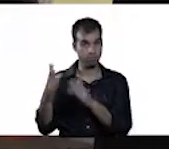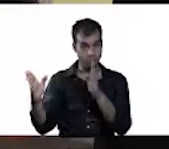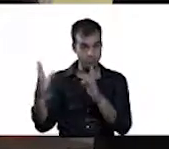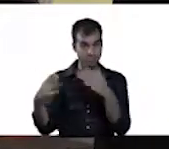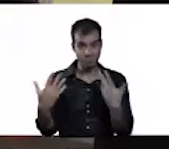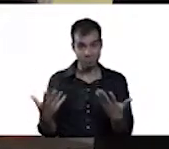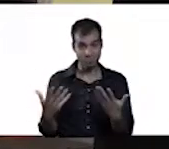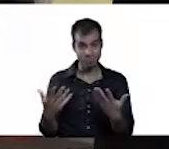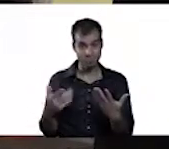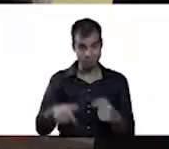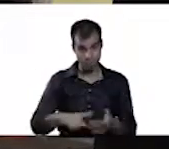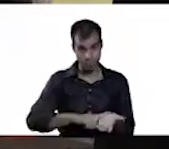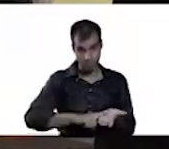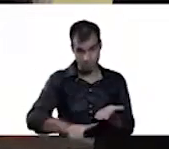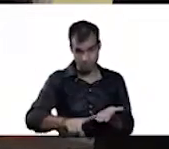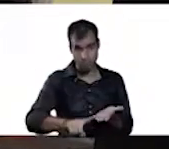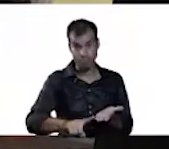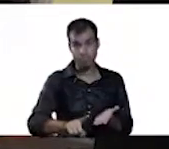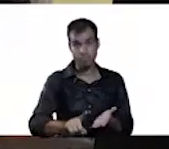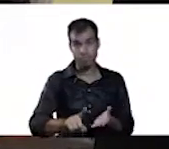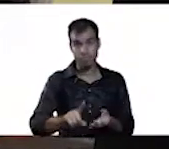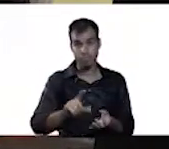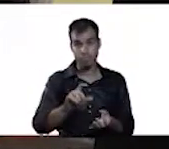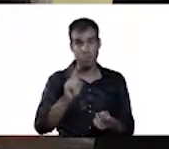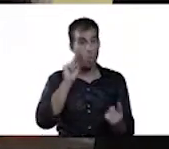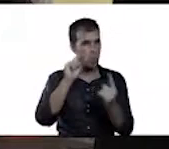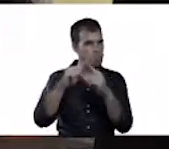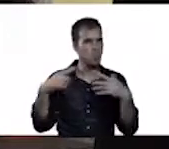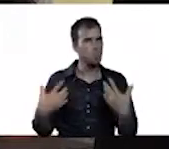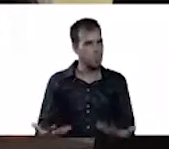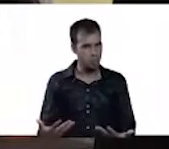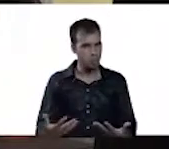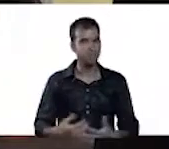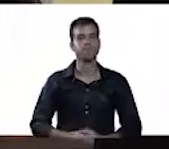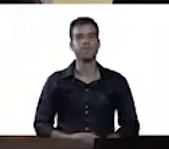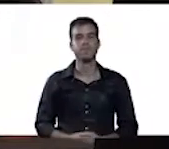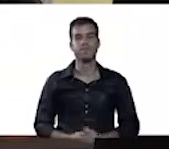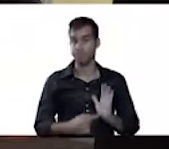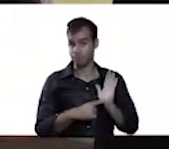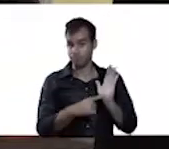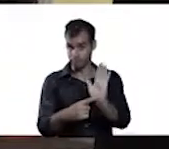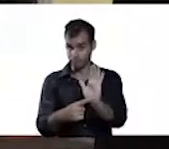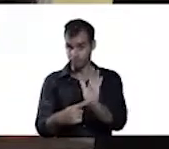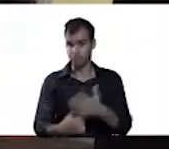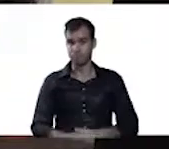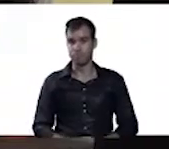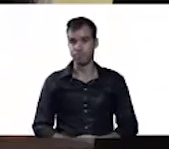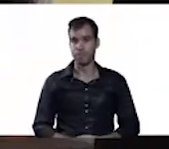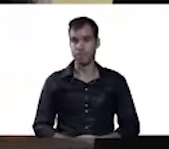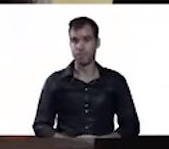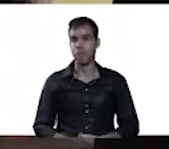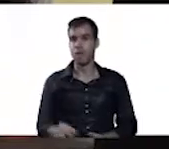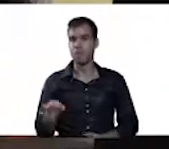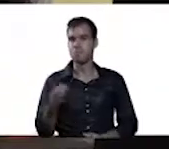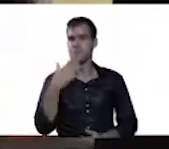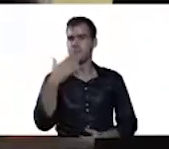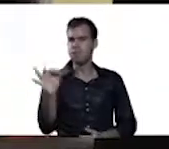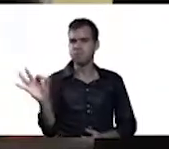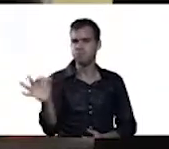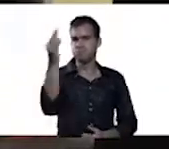El cuarto semestre trabajará esta semana a partir del siguiente objetivo: